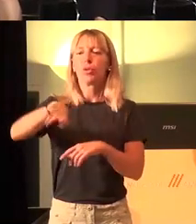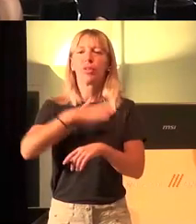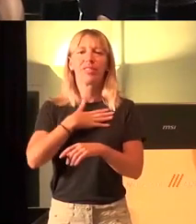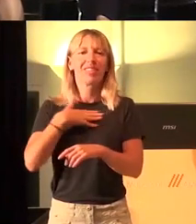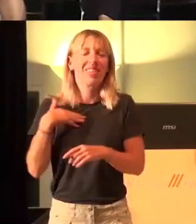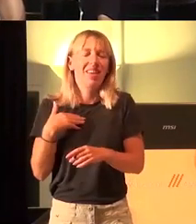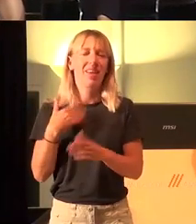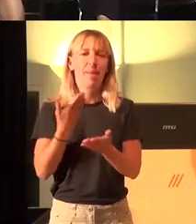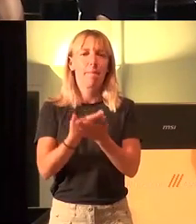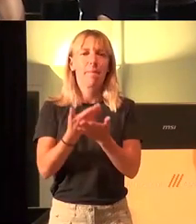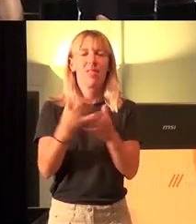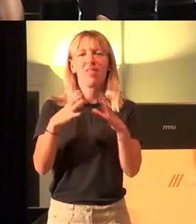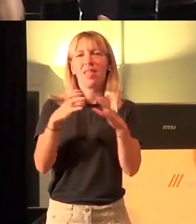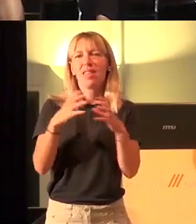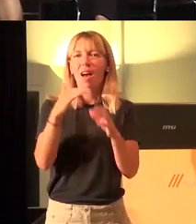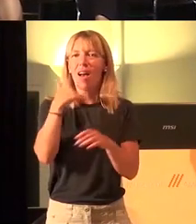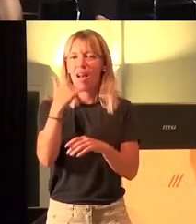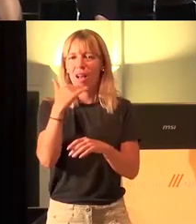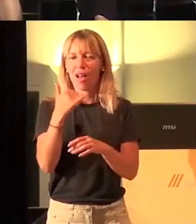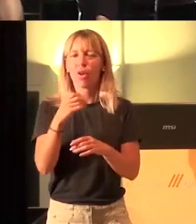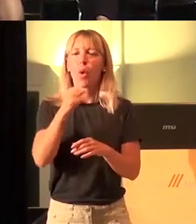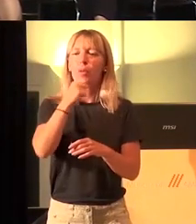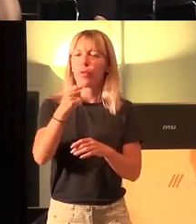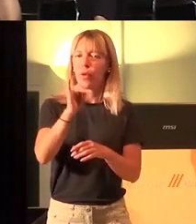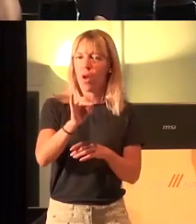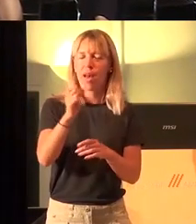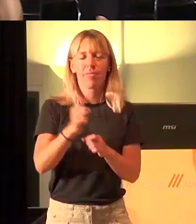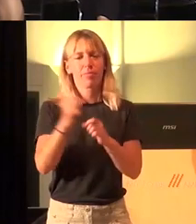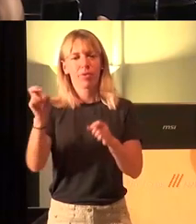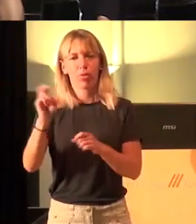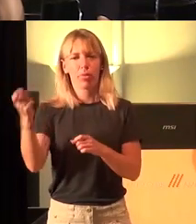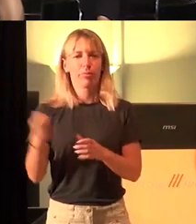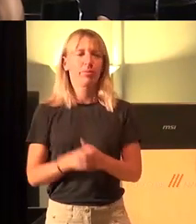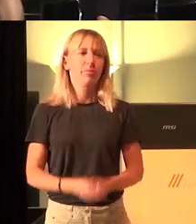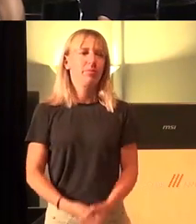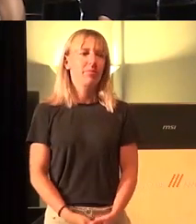queréis pedir, desear algo. Como hay un micrófono por aquí, paso otro por aquí.